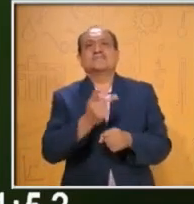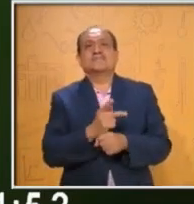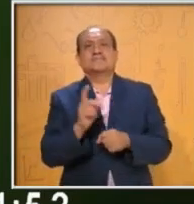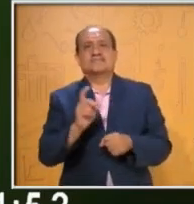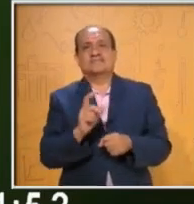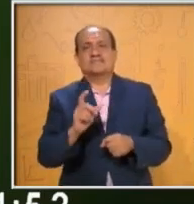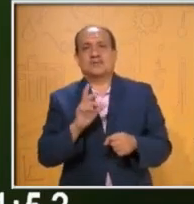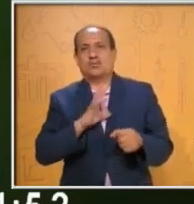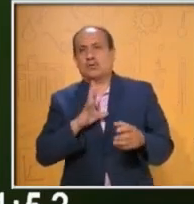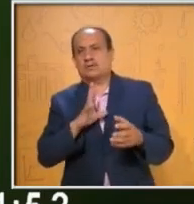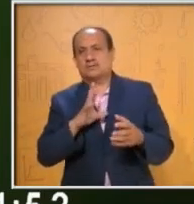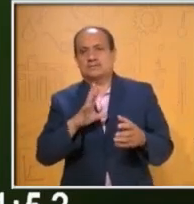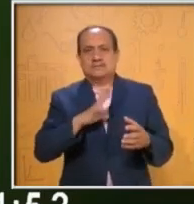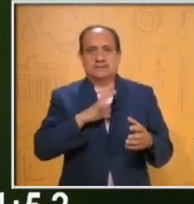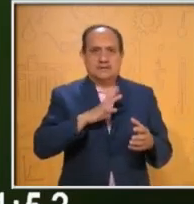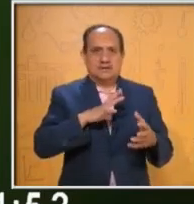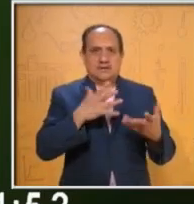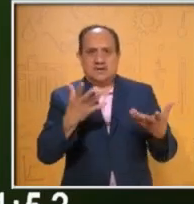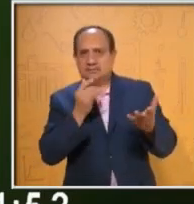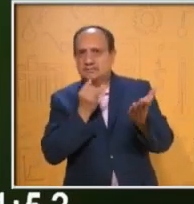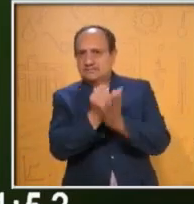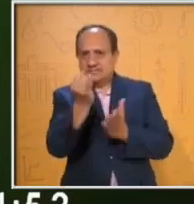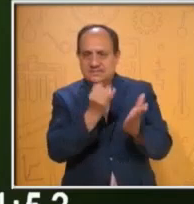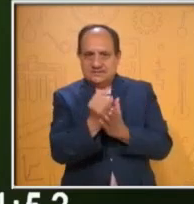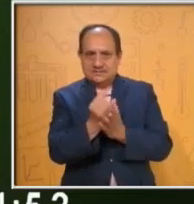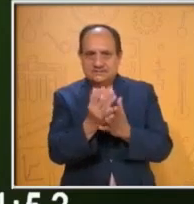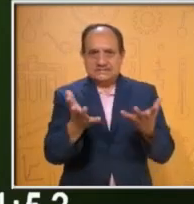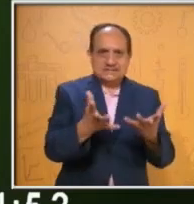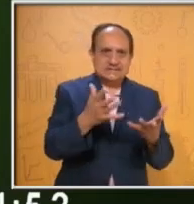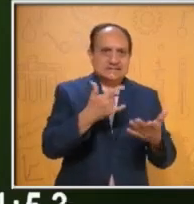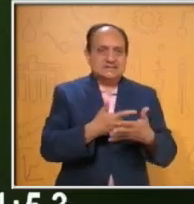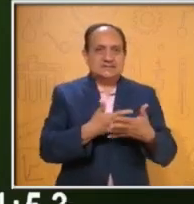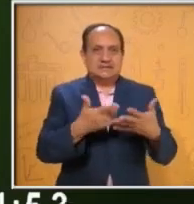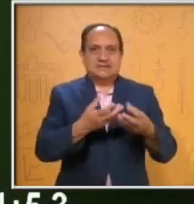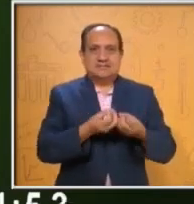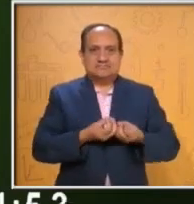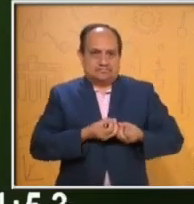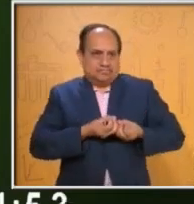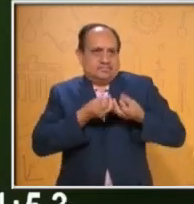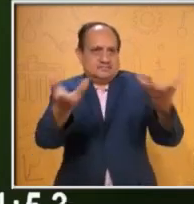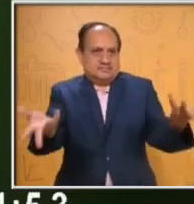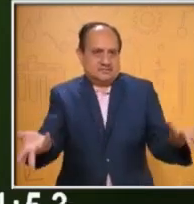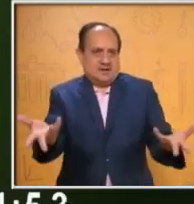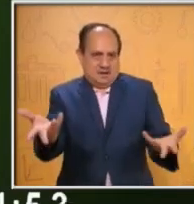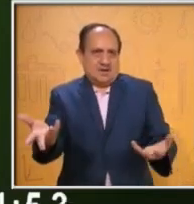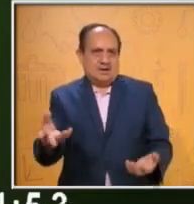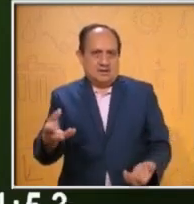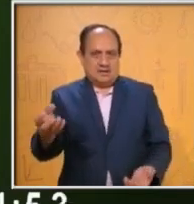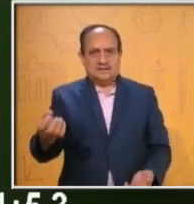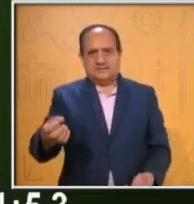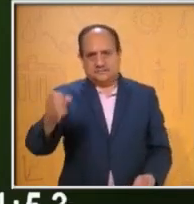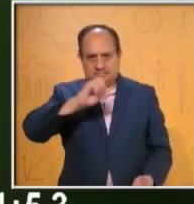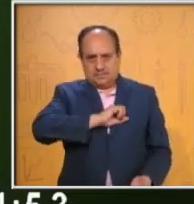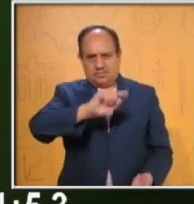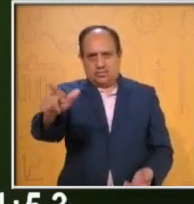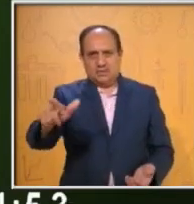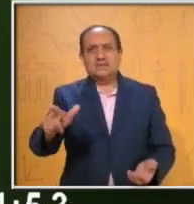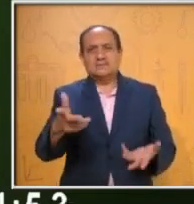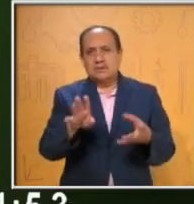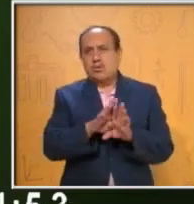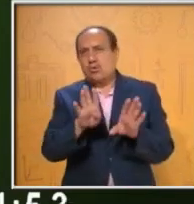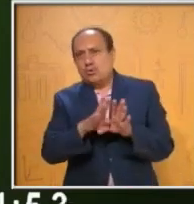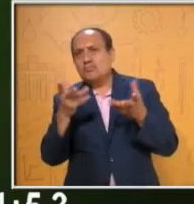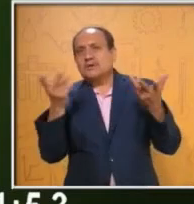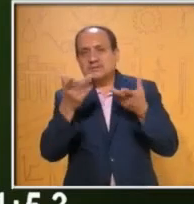cuando se llega a una decisión y es hora de hacerla llegar a las autoridades? ¿Qué vamos a hacer? Pues es